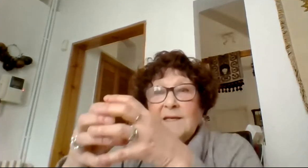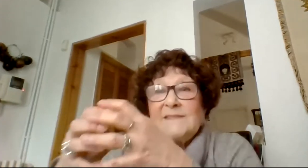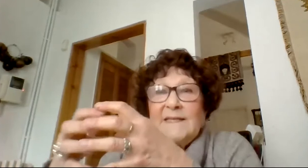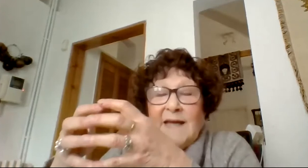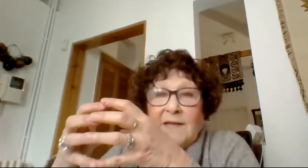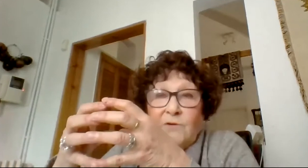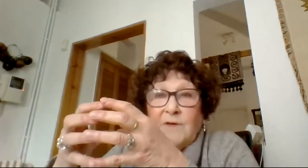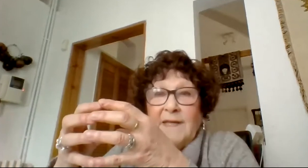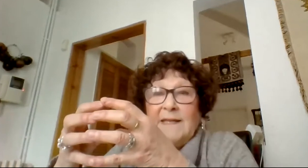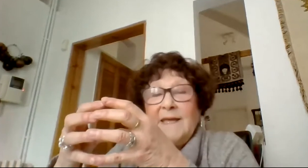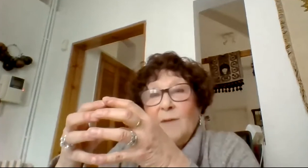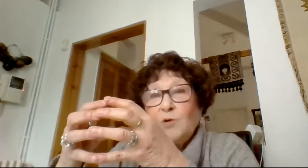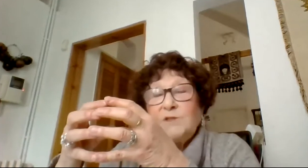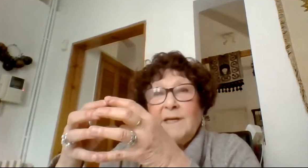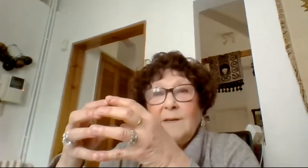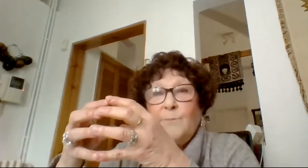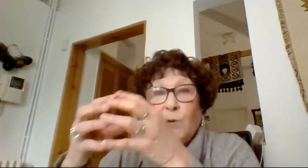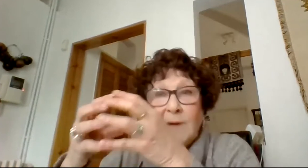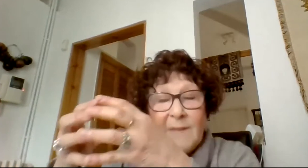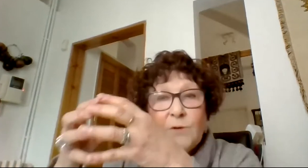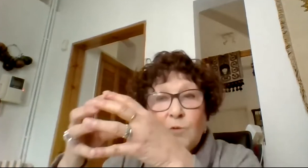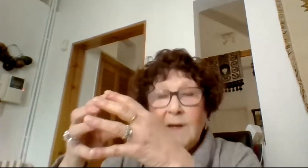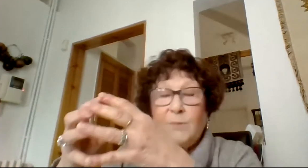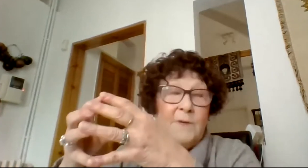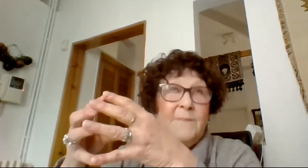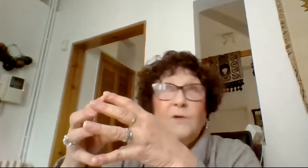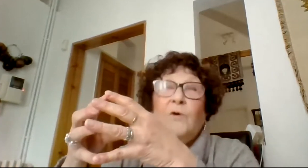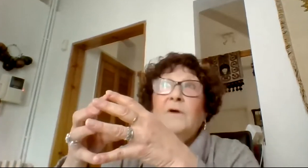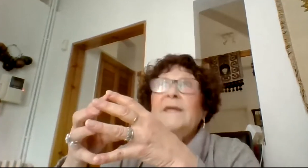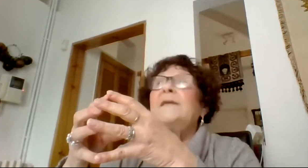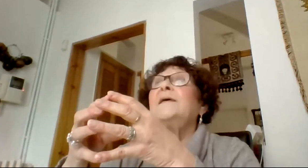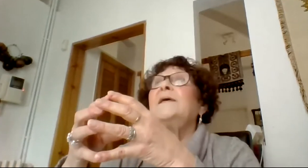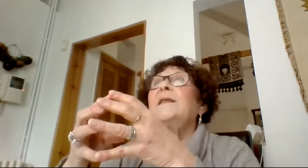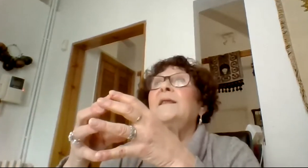tienen centrado el problema